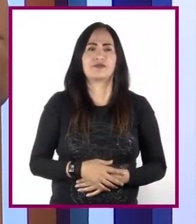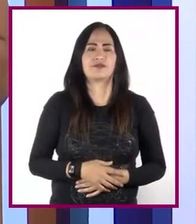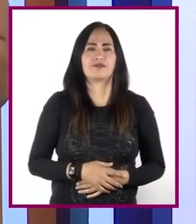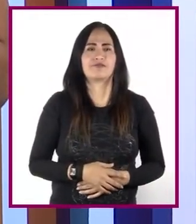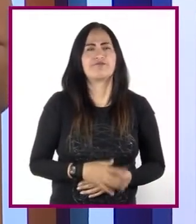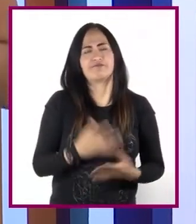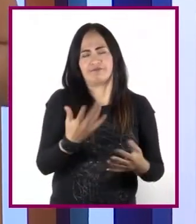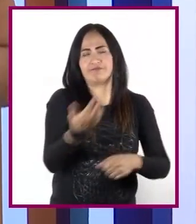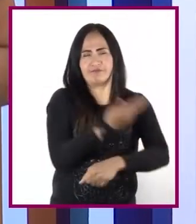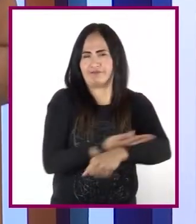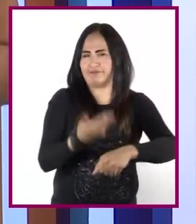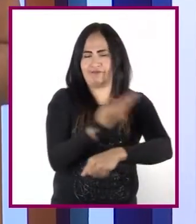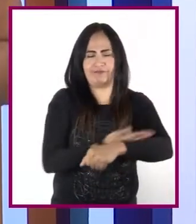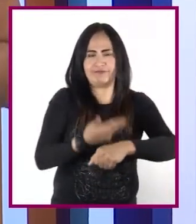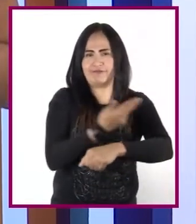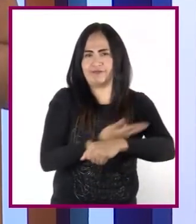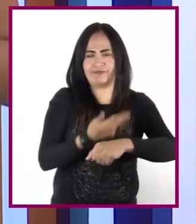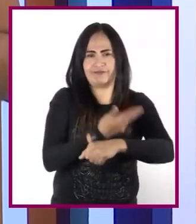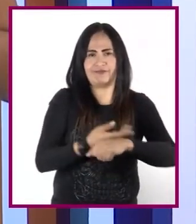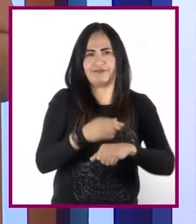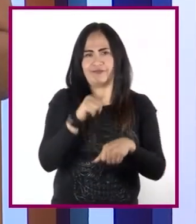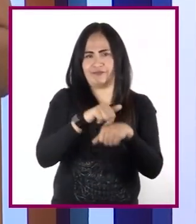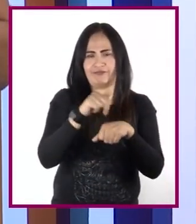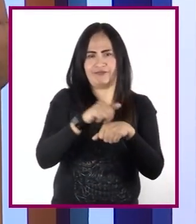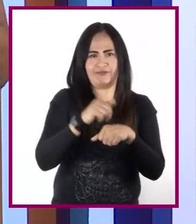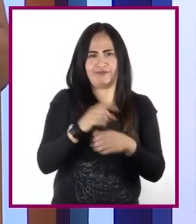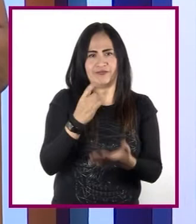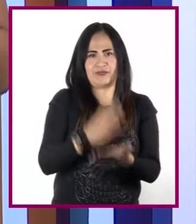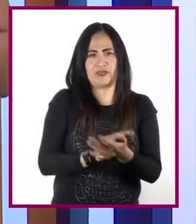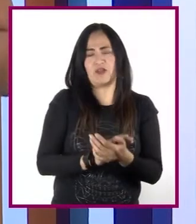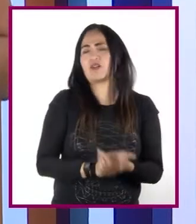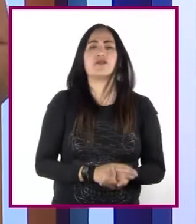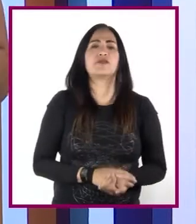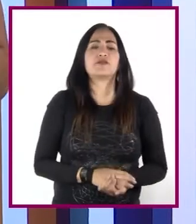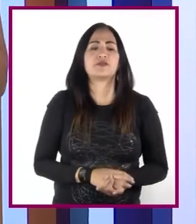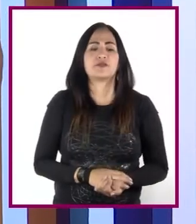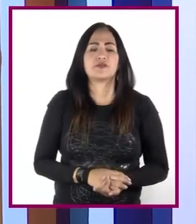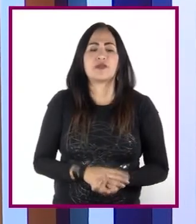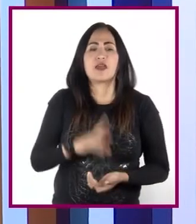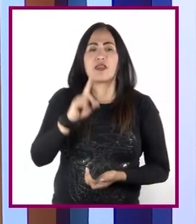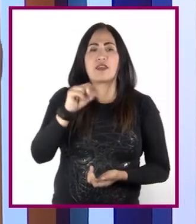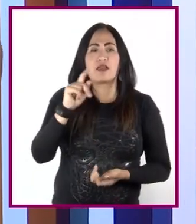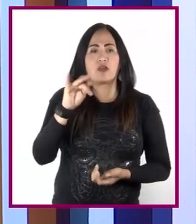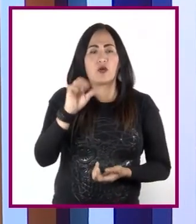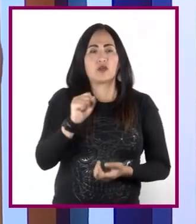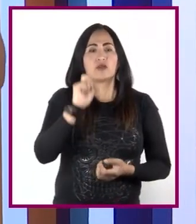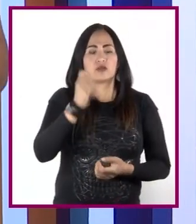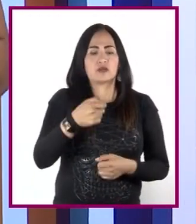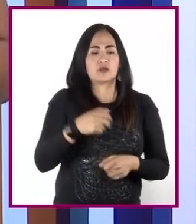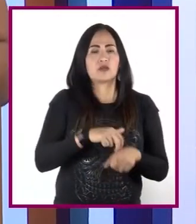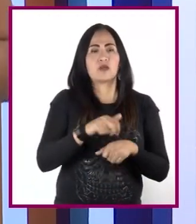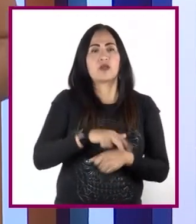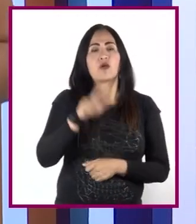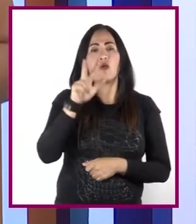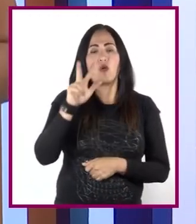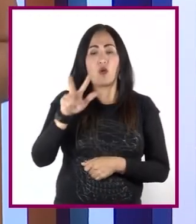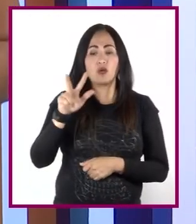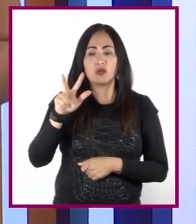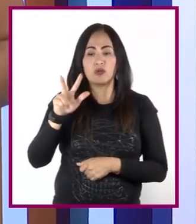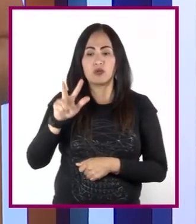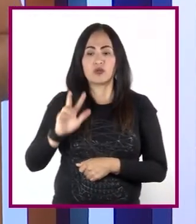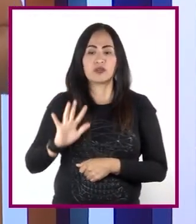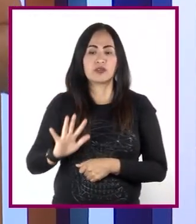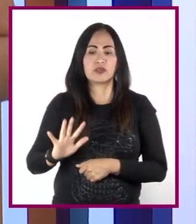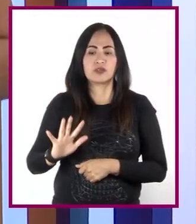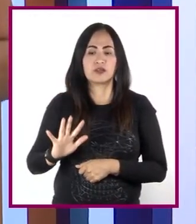mejor organización, aunque esto no influye al calcular la media. Los datos son 8,